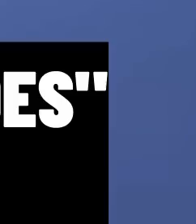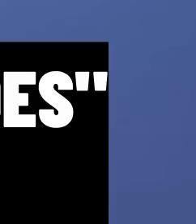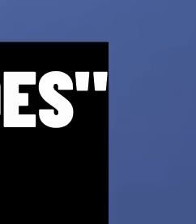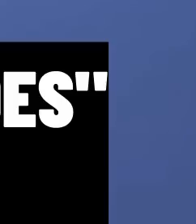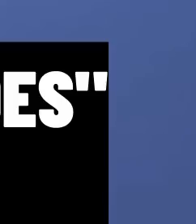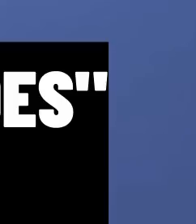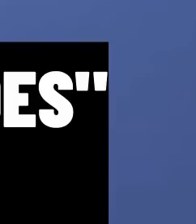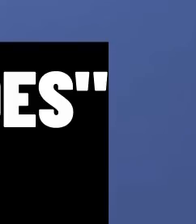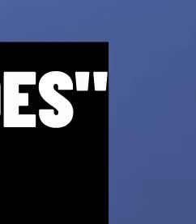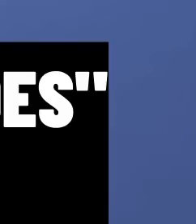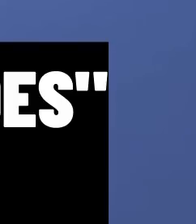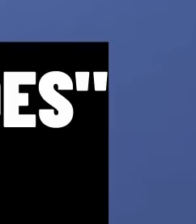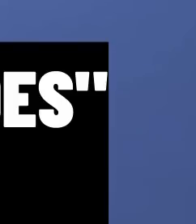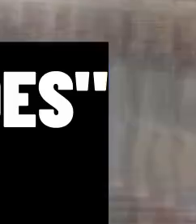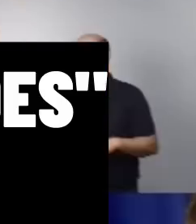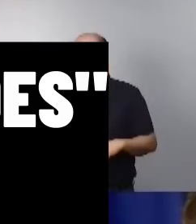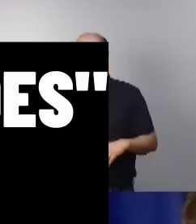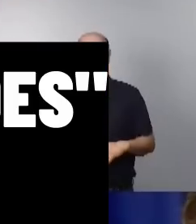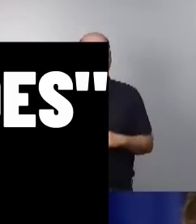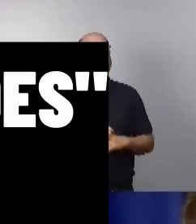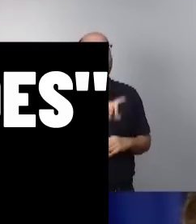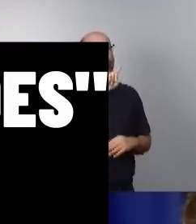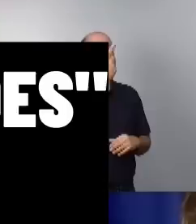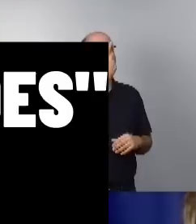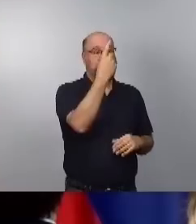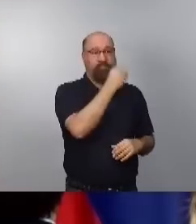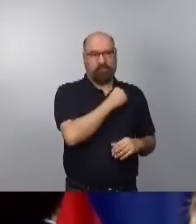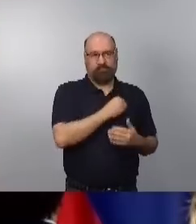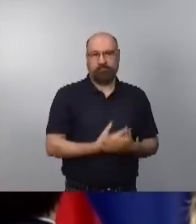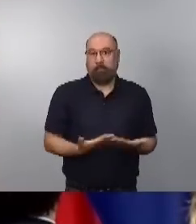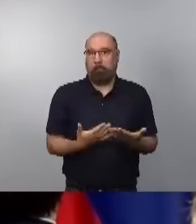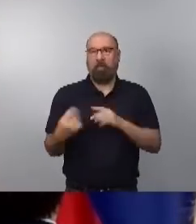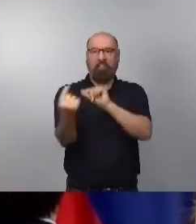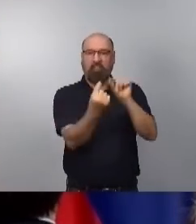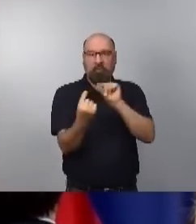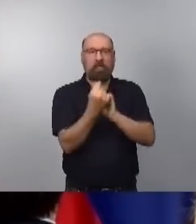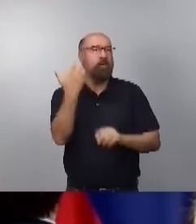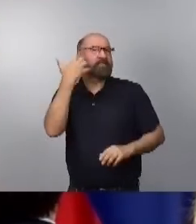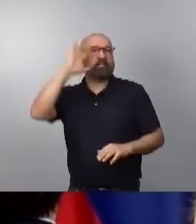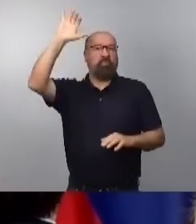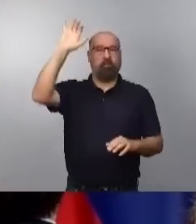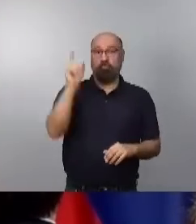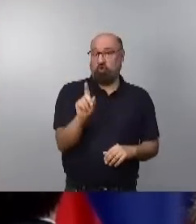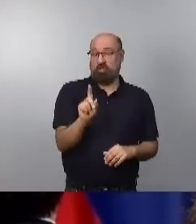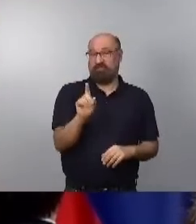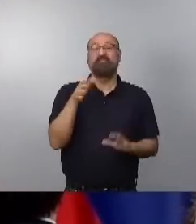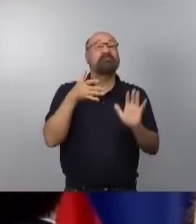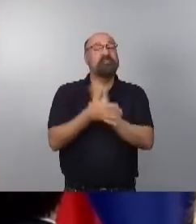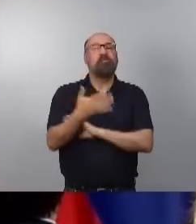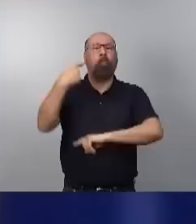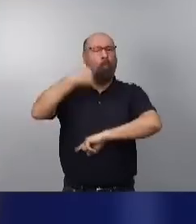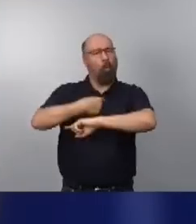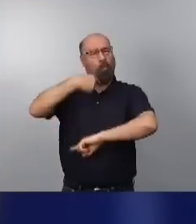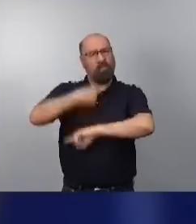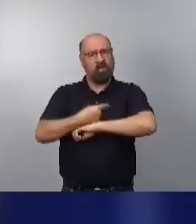de que España no está para excentricidades. A ver, debatir nunca es una excentricidad, es una obligación, es un deber de todo